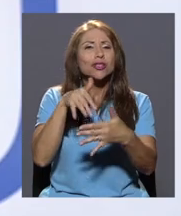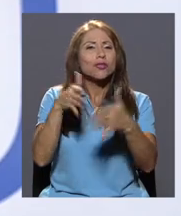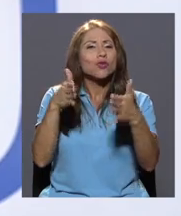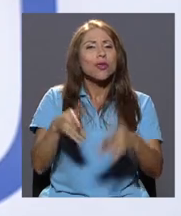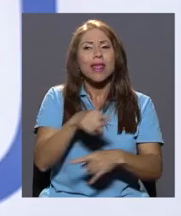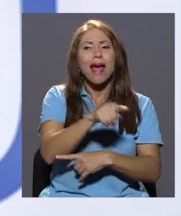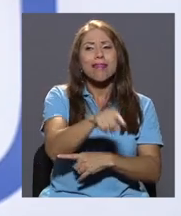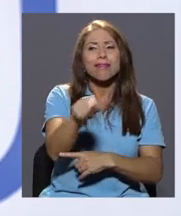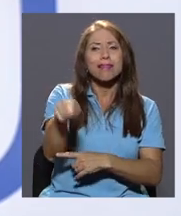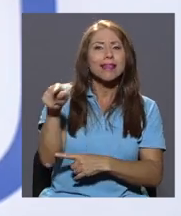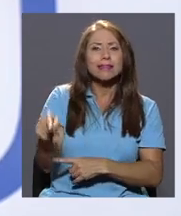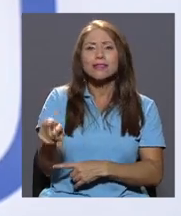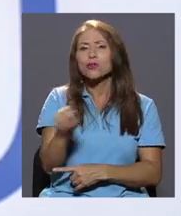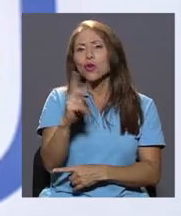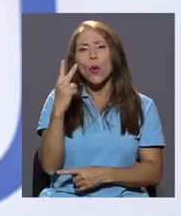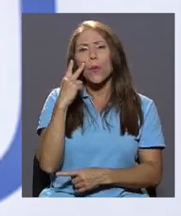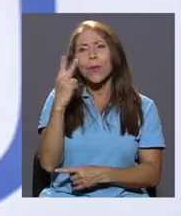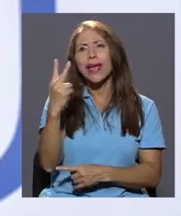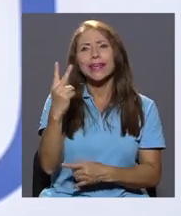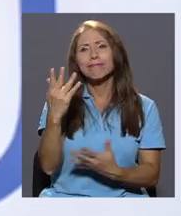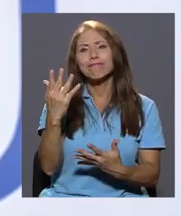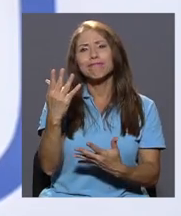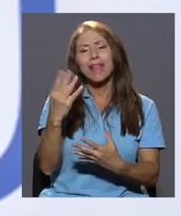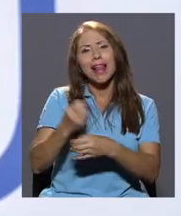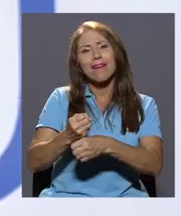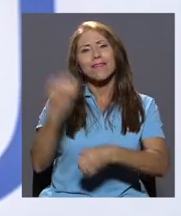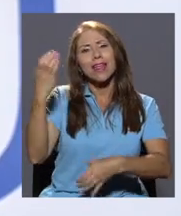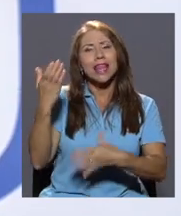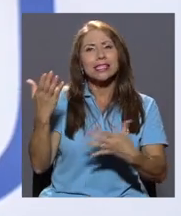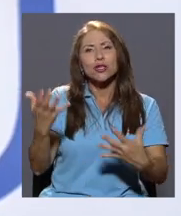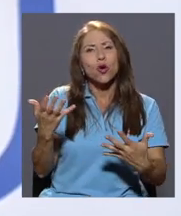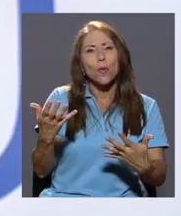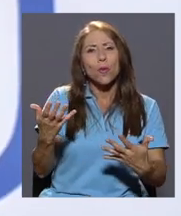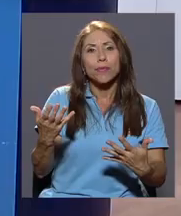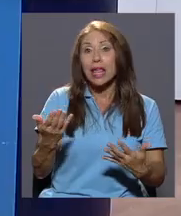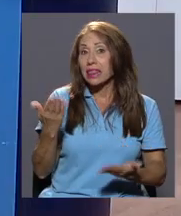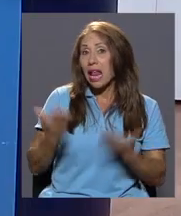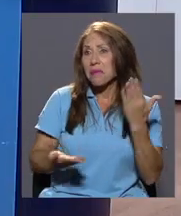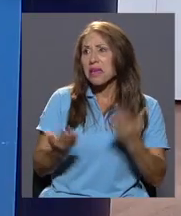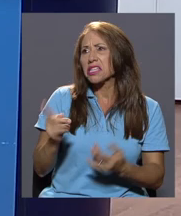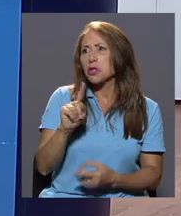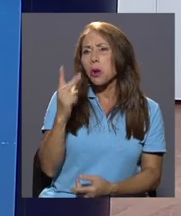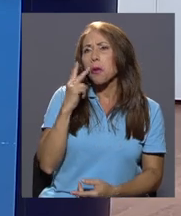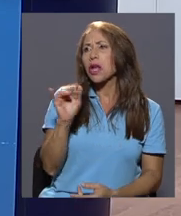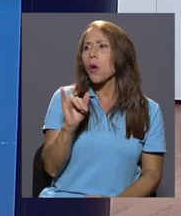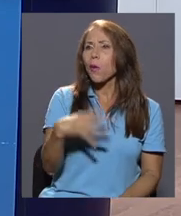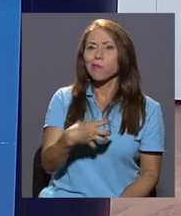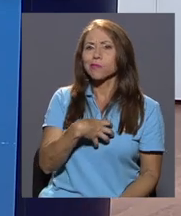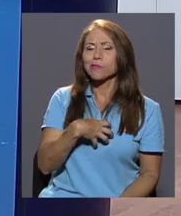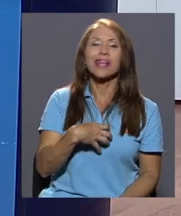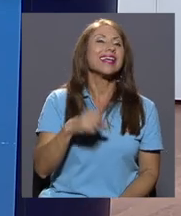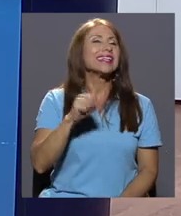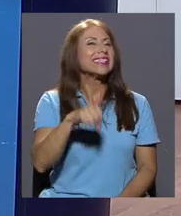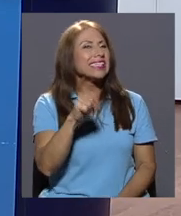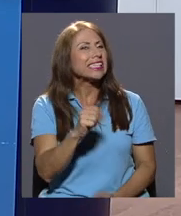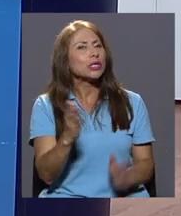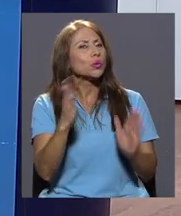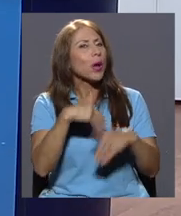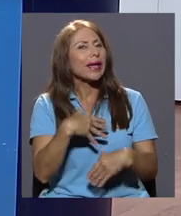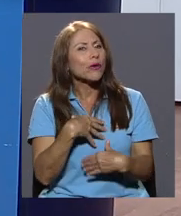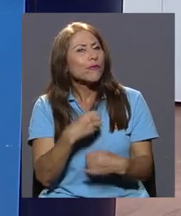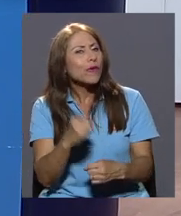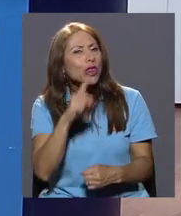federación, no. Tal vez no lo ven como muy su asunto. Ajá, le han perdido como tal vez la credibilidad